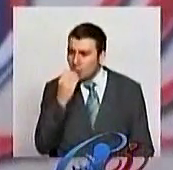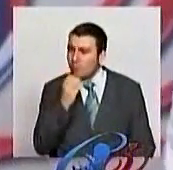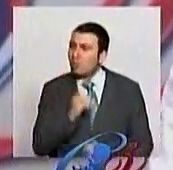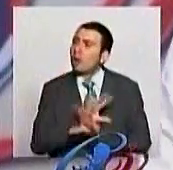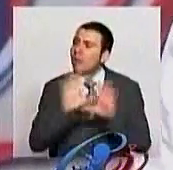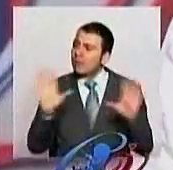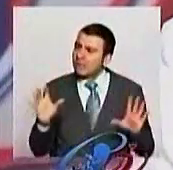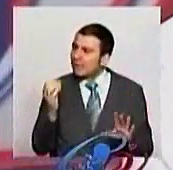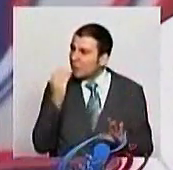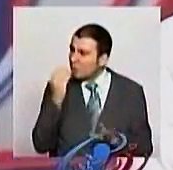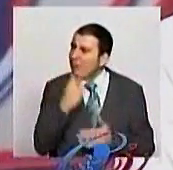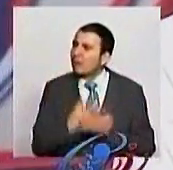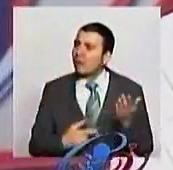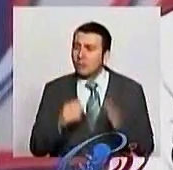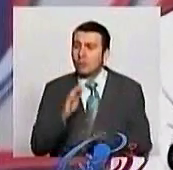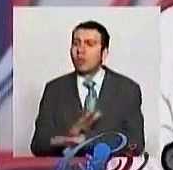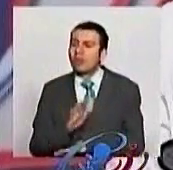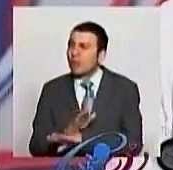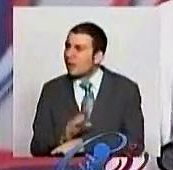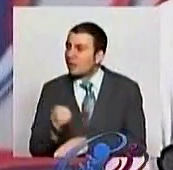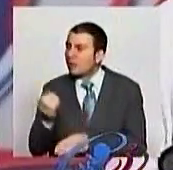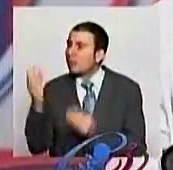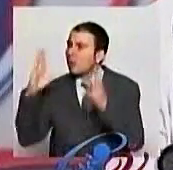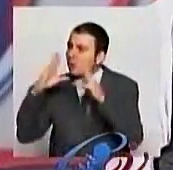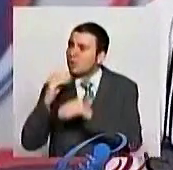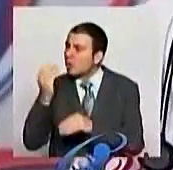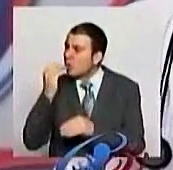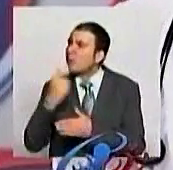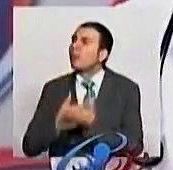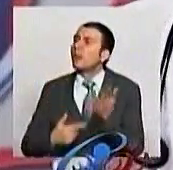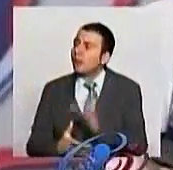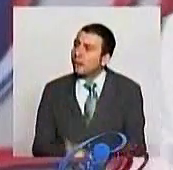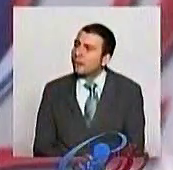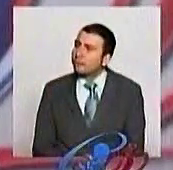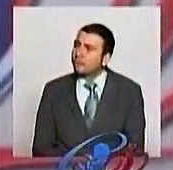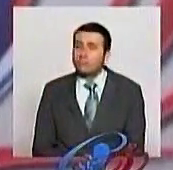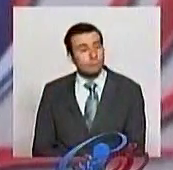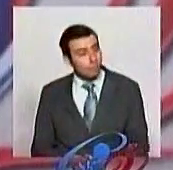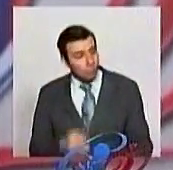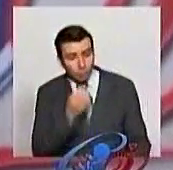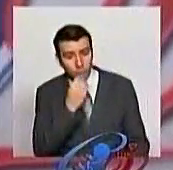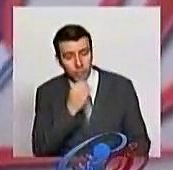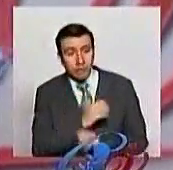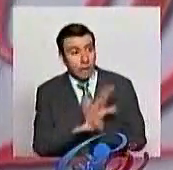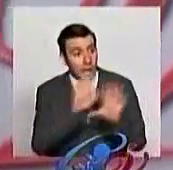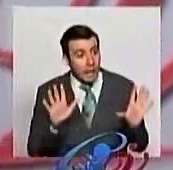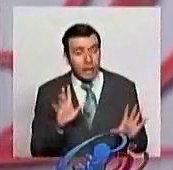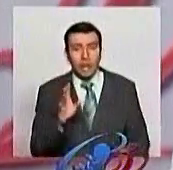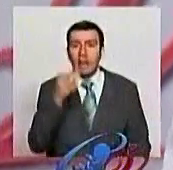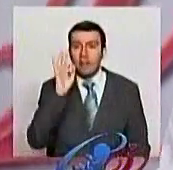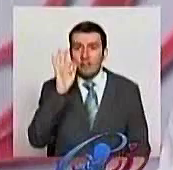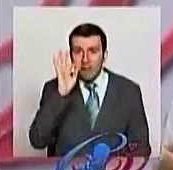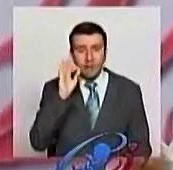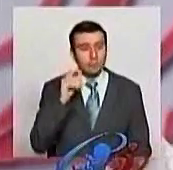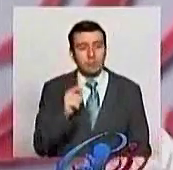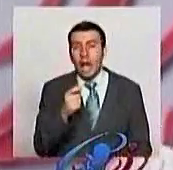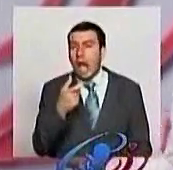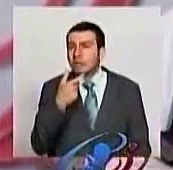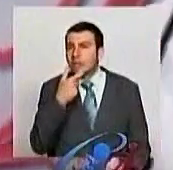qué desayuna, qué almuerza y qué come. Y la señora me dijo, yo desayuno café con tostadas.